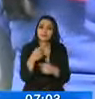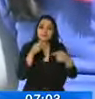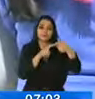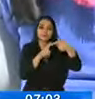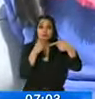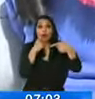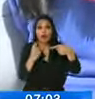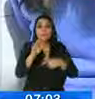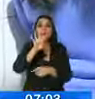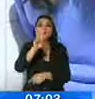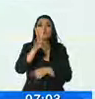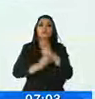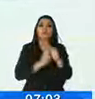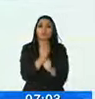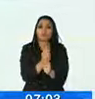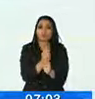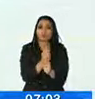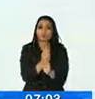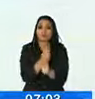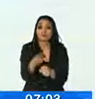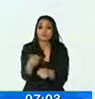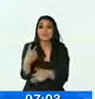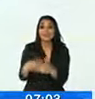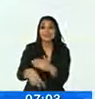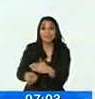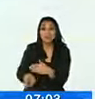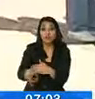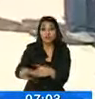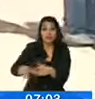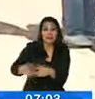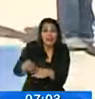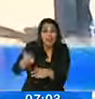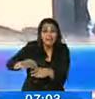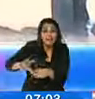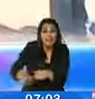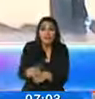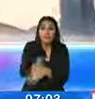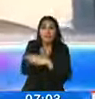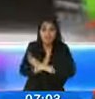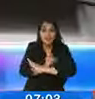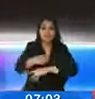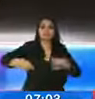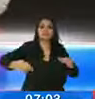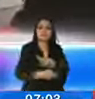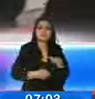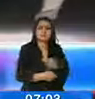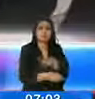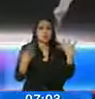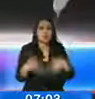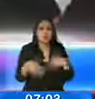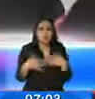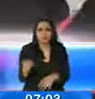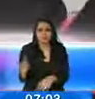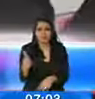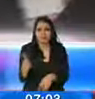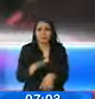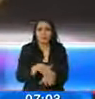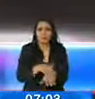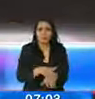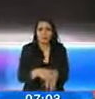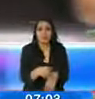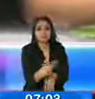aproximadamente 42 años de edad, por defender a su hijo de un asalto, se llevó la peor parte. Los delincuentes lo habrían apuñalado y